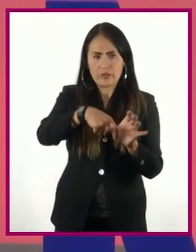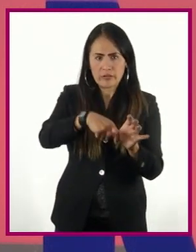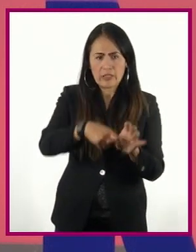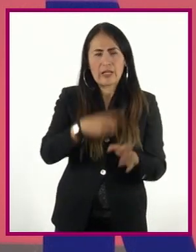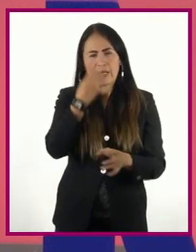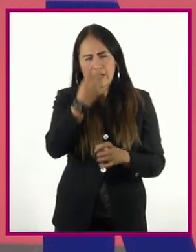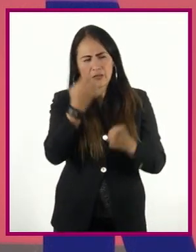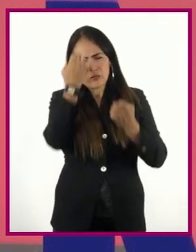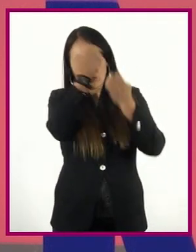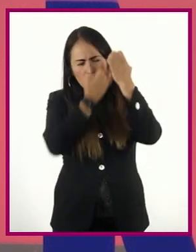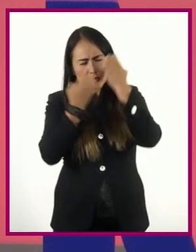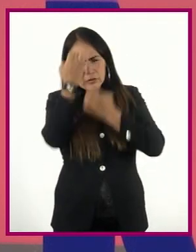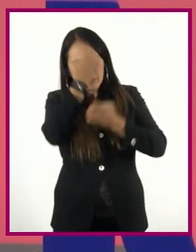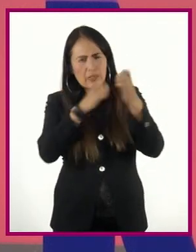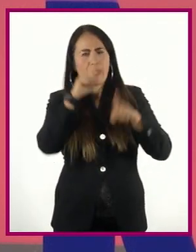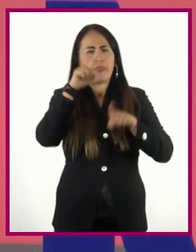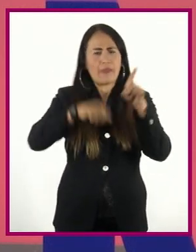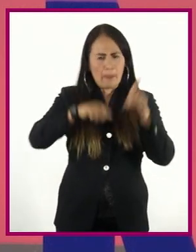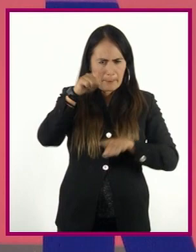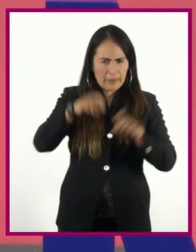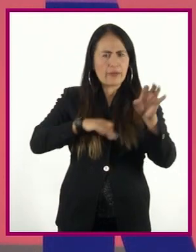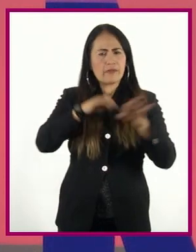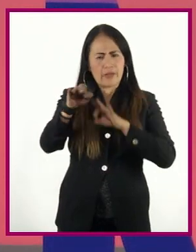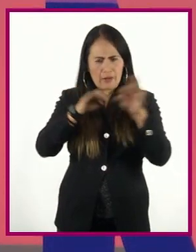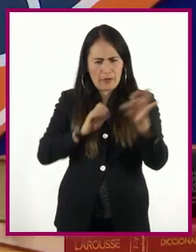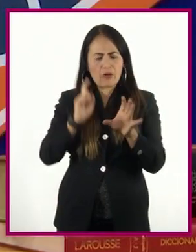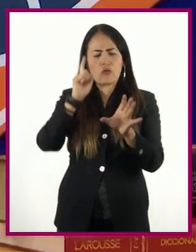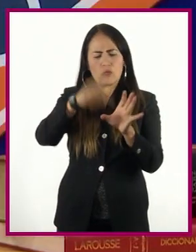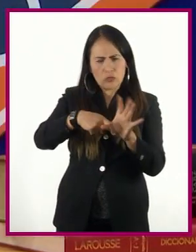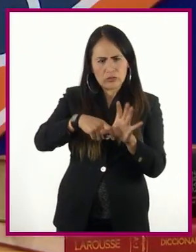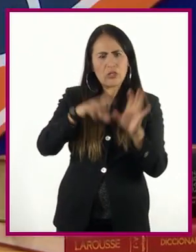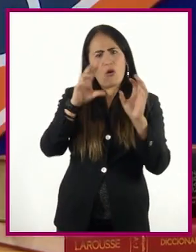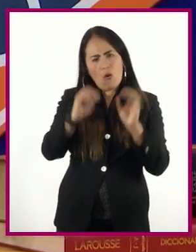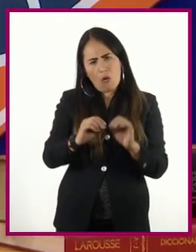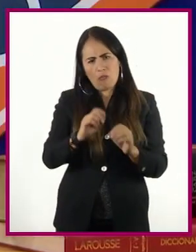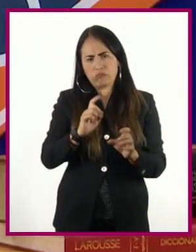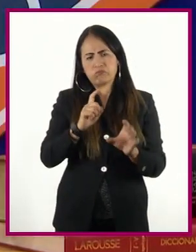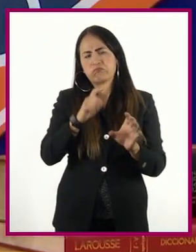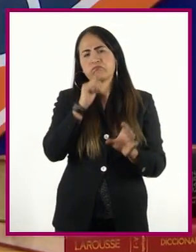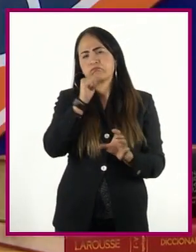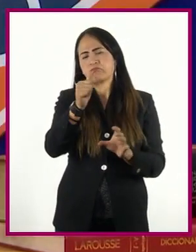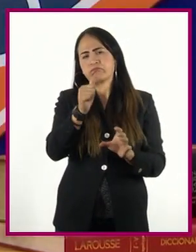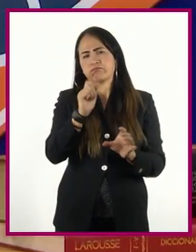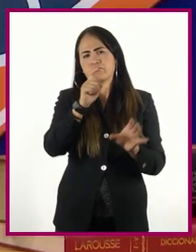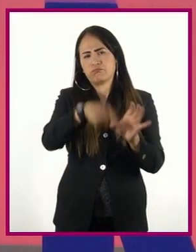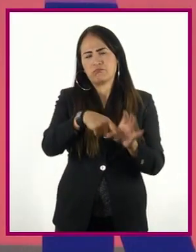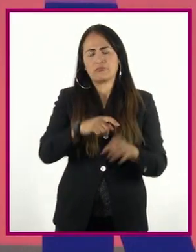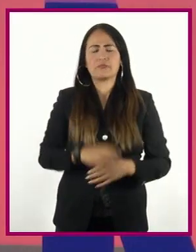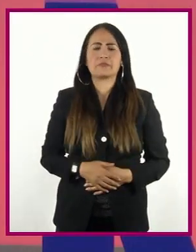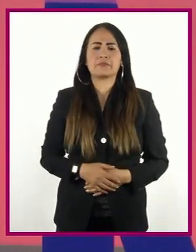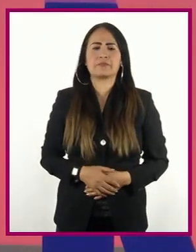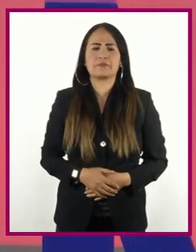entrevista dependerá si se queda con el puesto o no. Profesora, ya llevamos rato